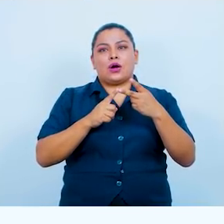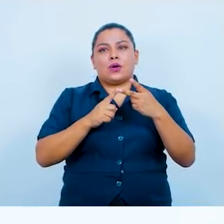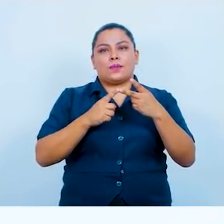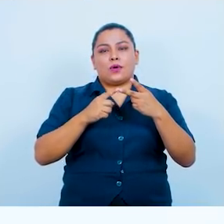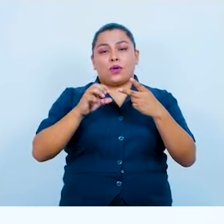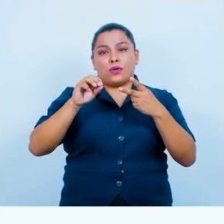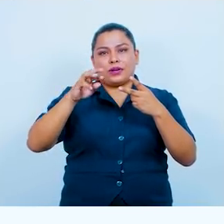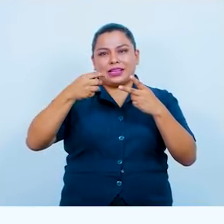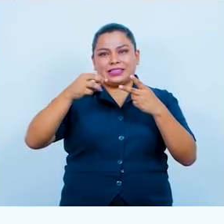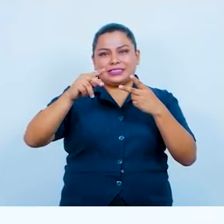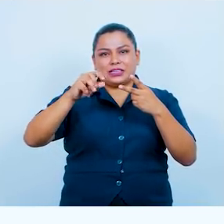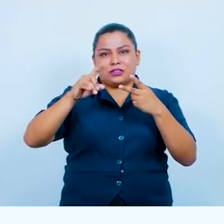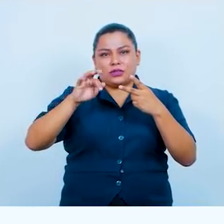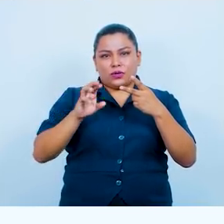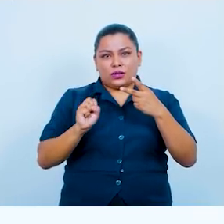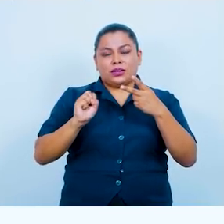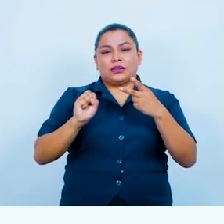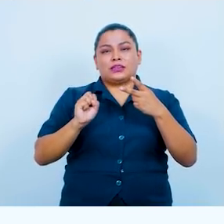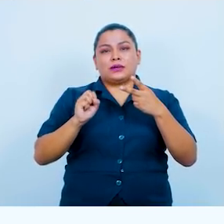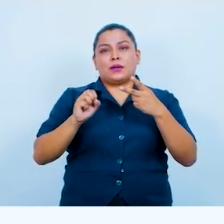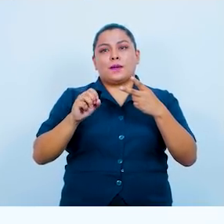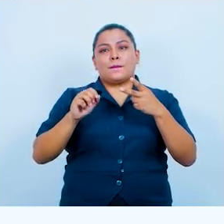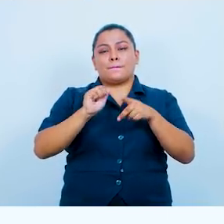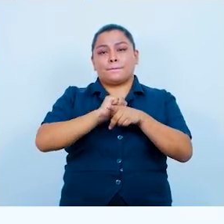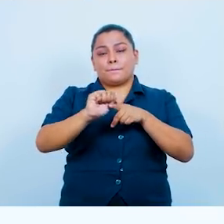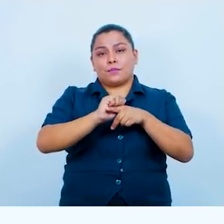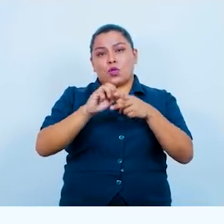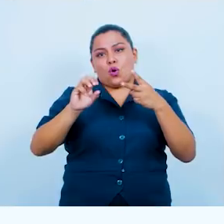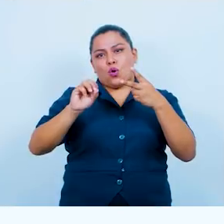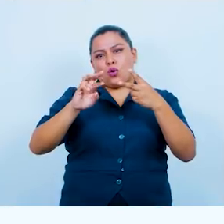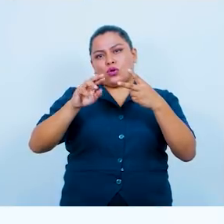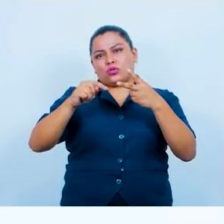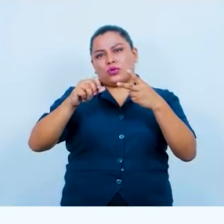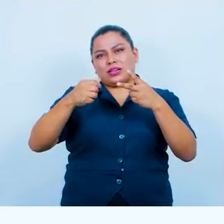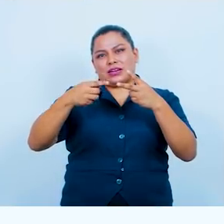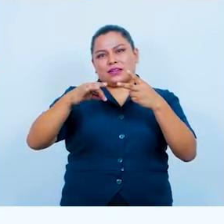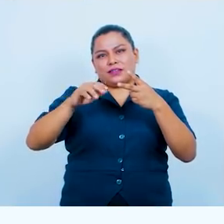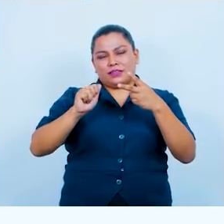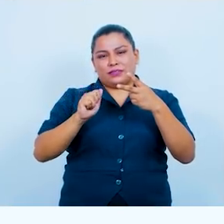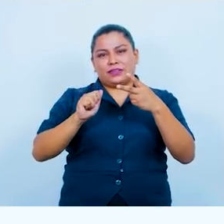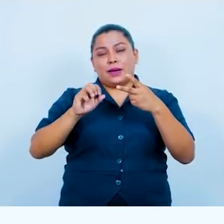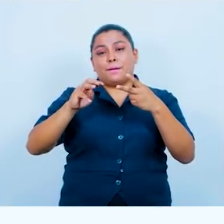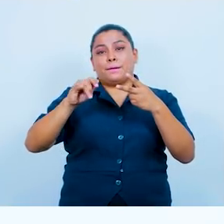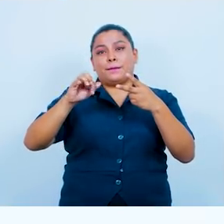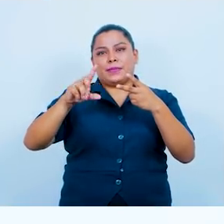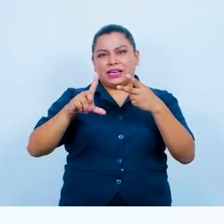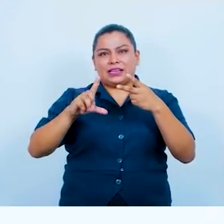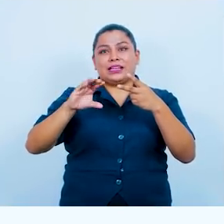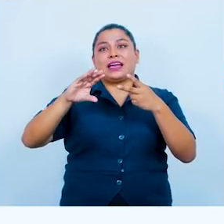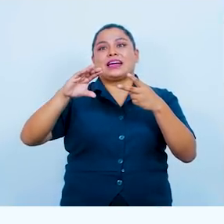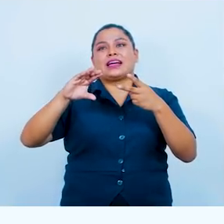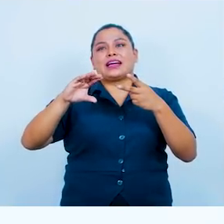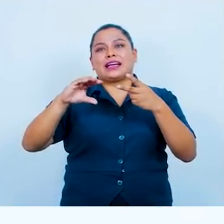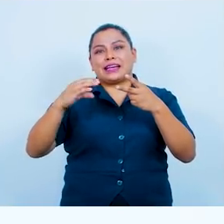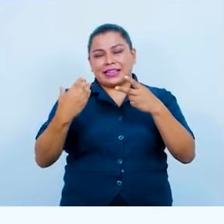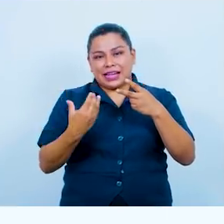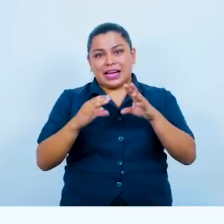organizadores gráficos, practicar ortografía y redacción a través de mails, clases sincrónicas.